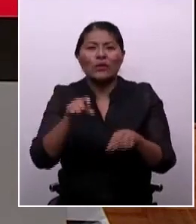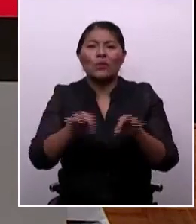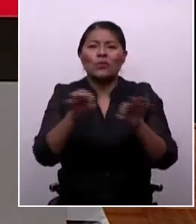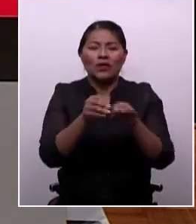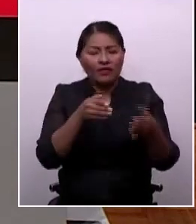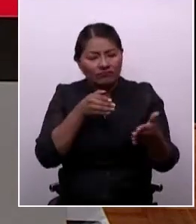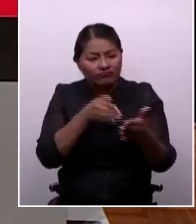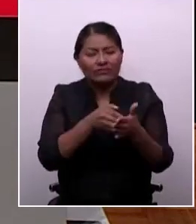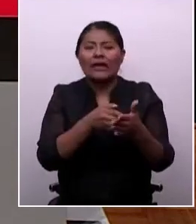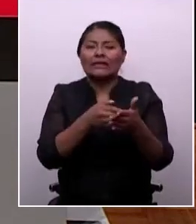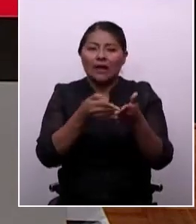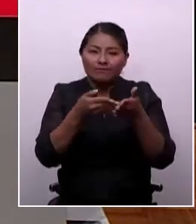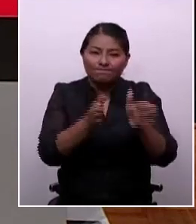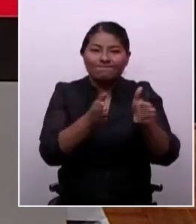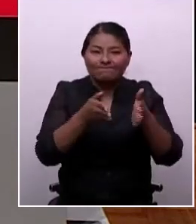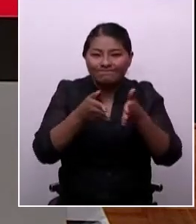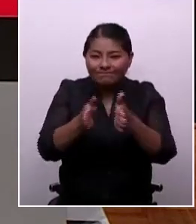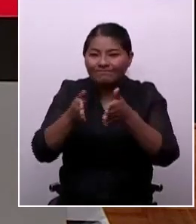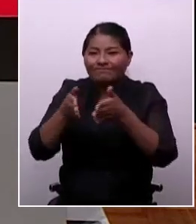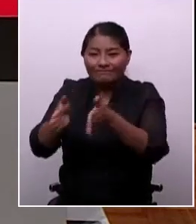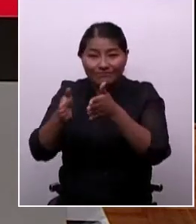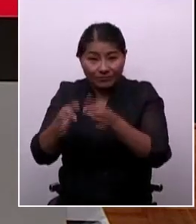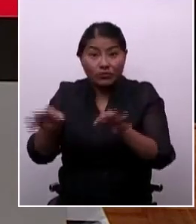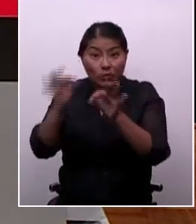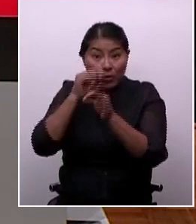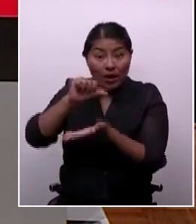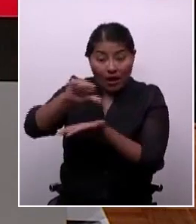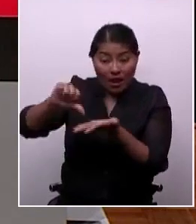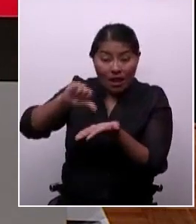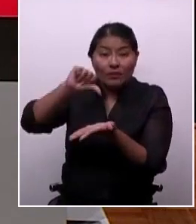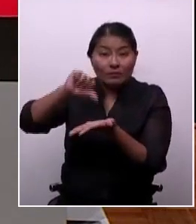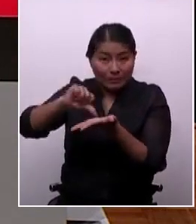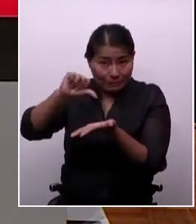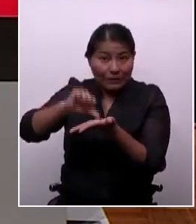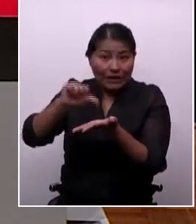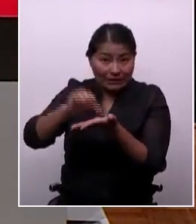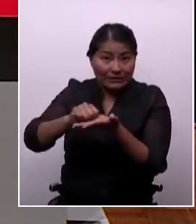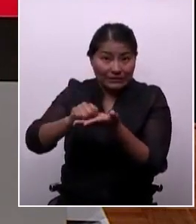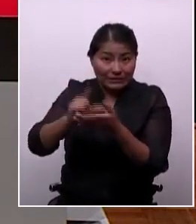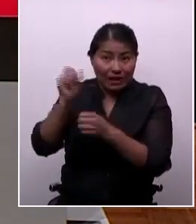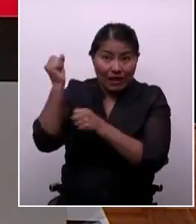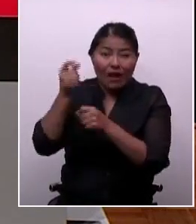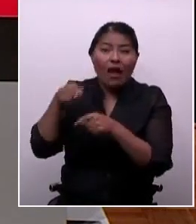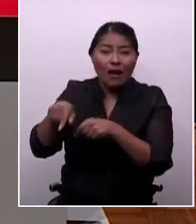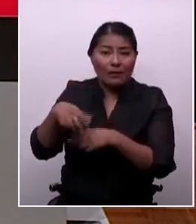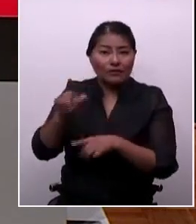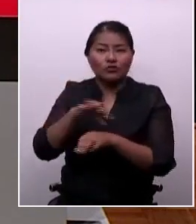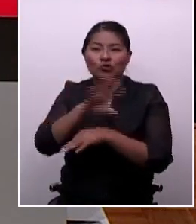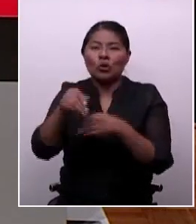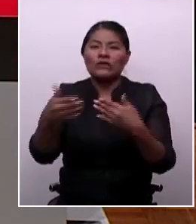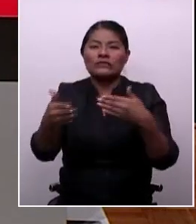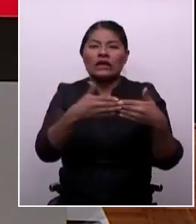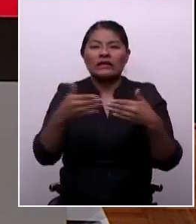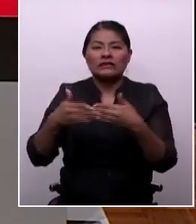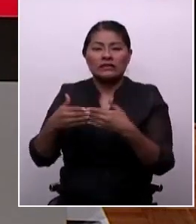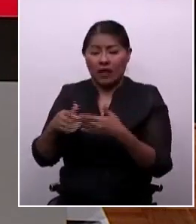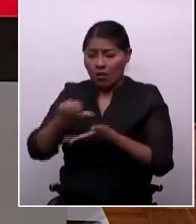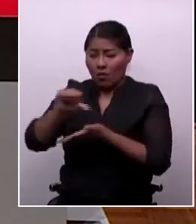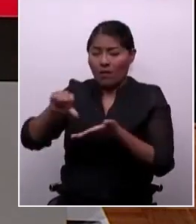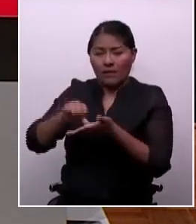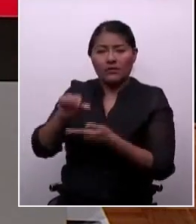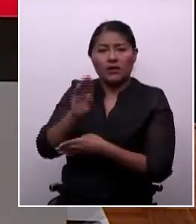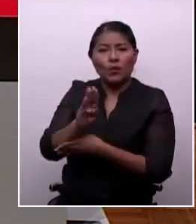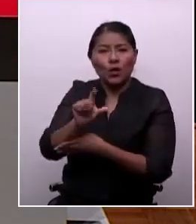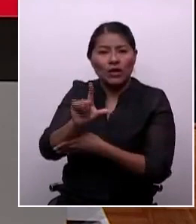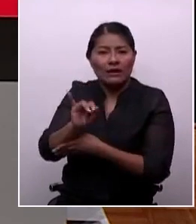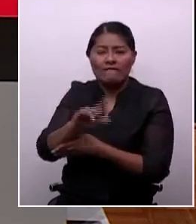emblemáticos de Lima como son la Plaza de Armas o la plaza Bolívar están cerradas son cerradas